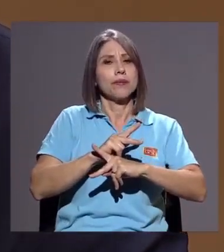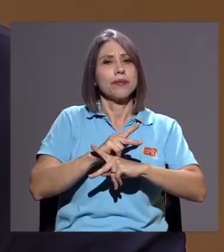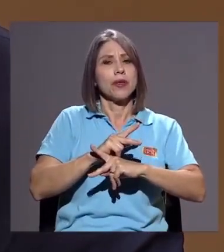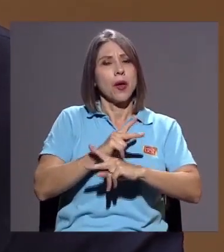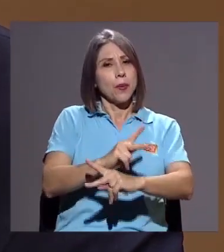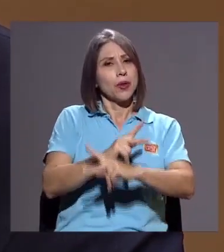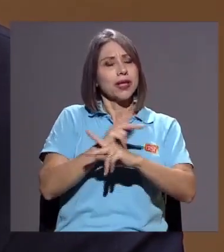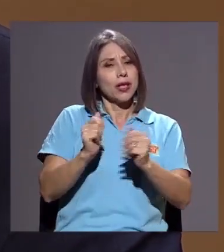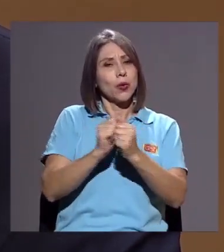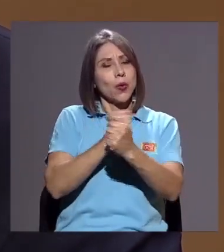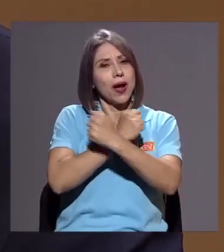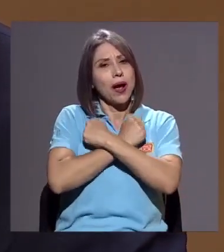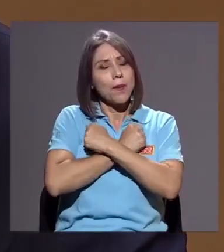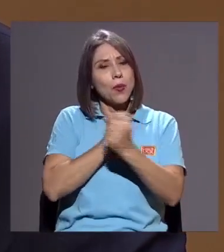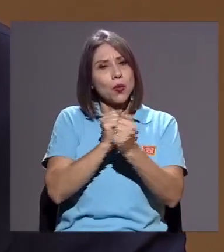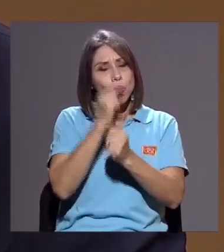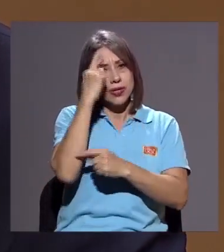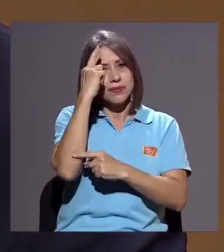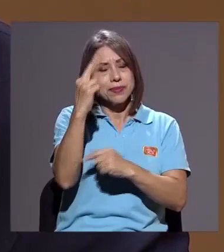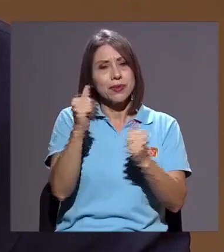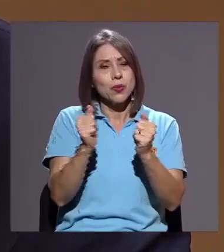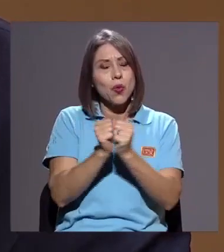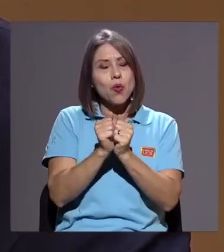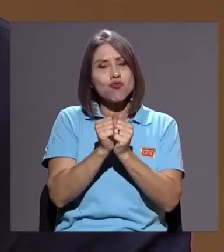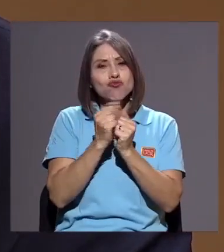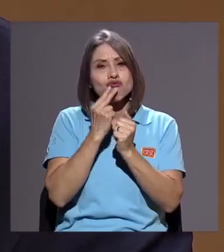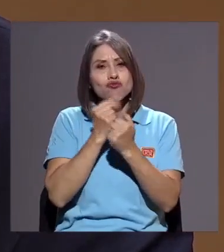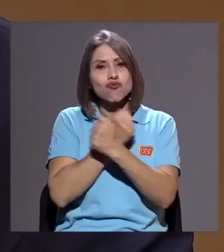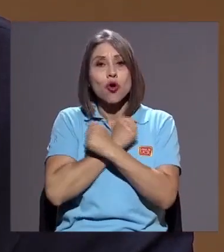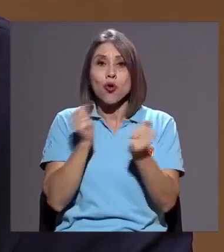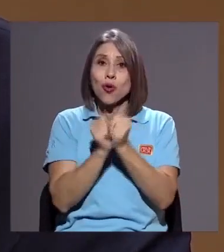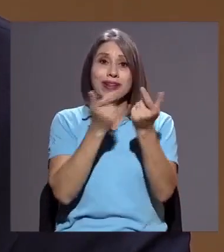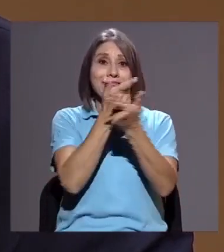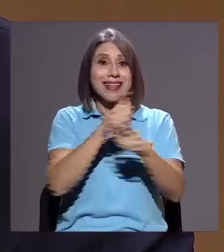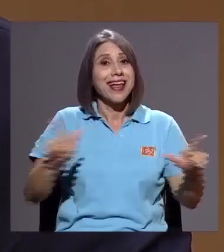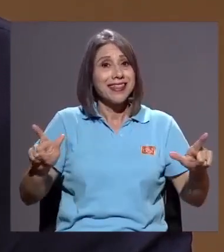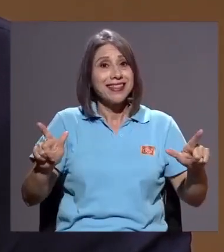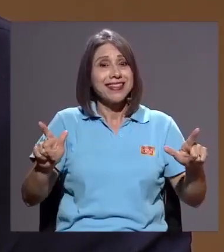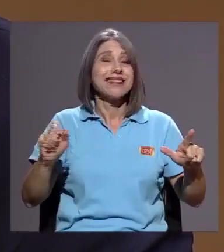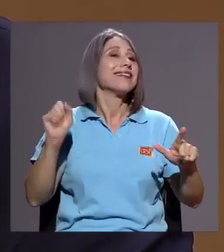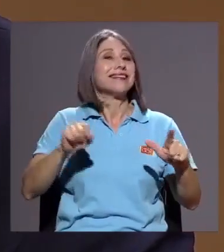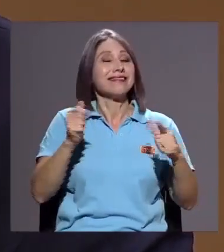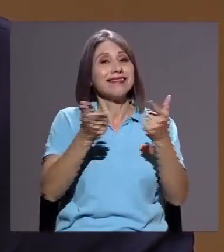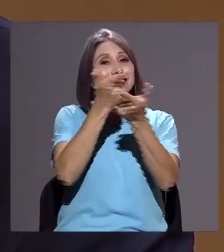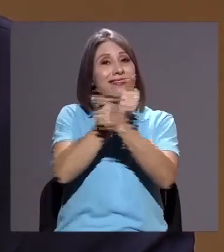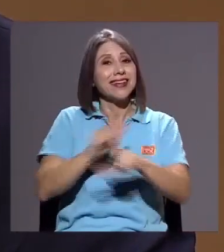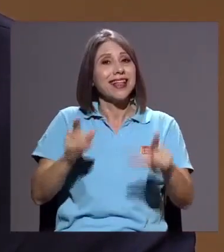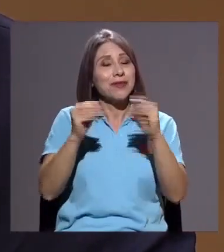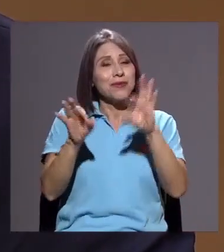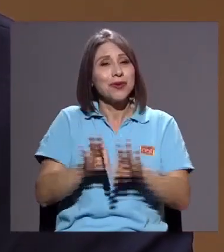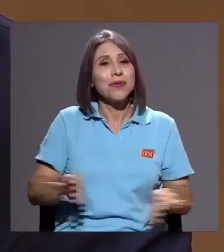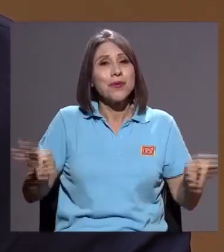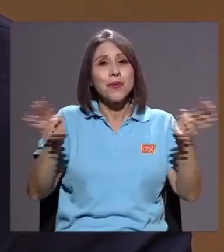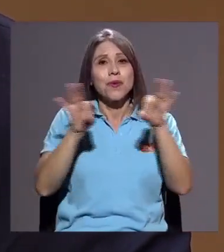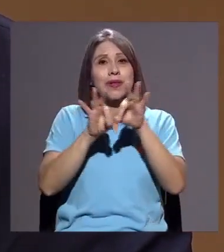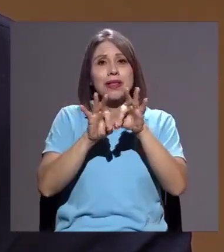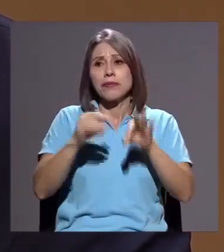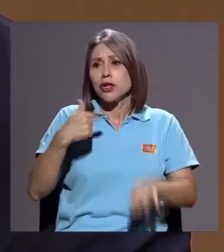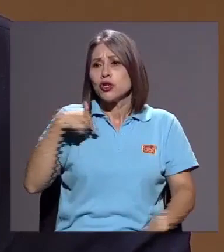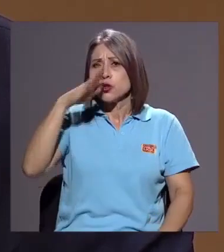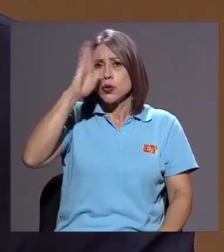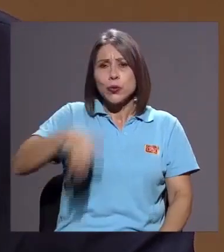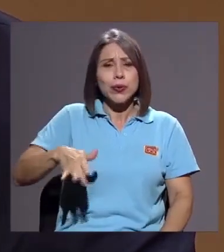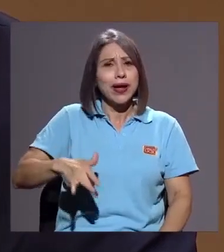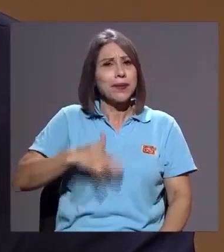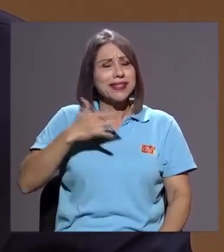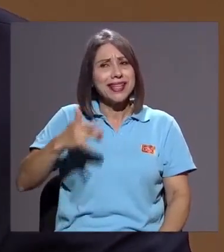con amor y protegido con respeto y protegido con cariño. Y con libertad. Y con libertad, ¿verdad? Que es la parte más importante. Es decir, yo nunca me